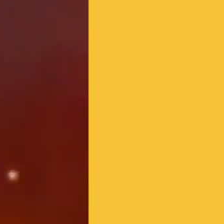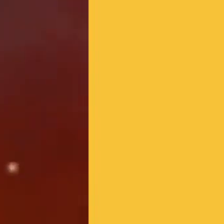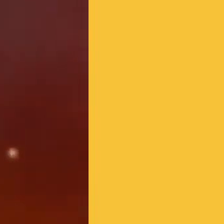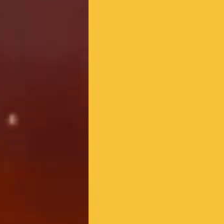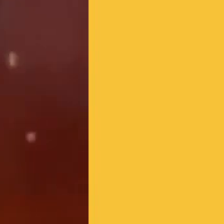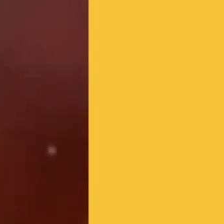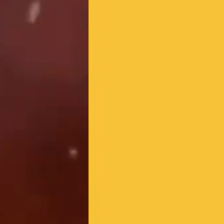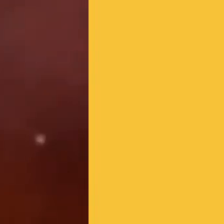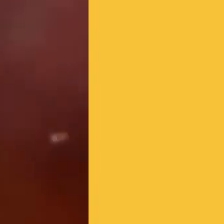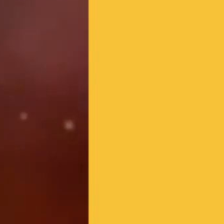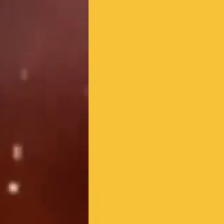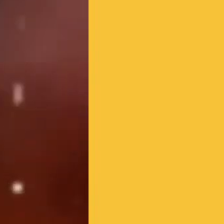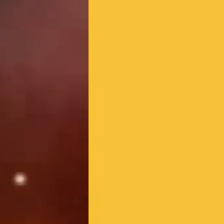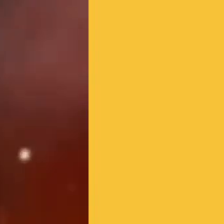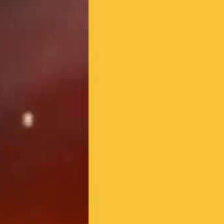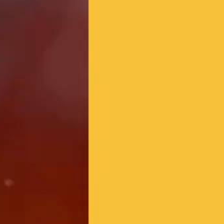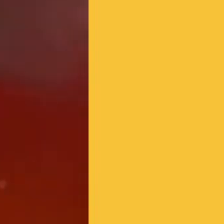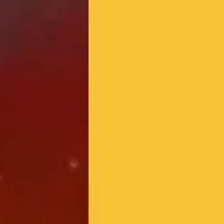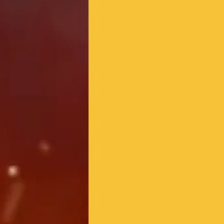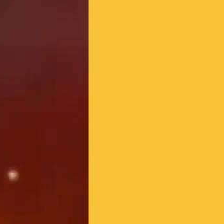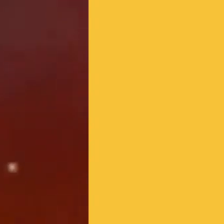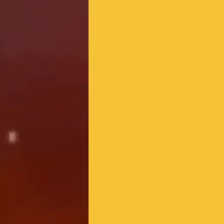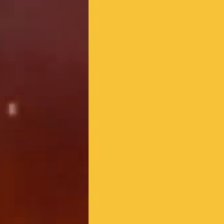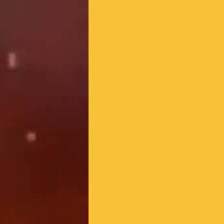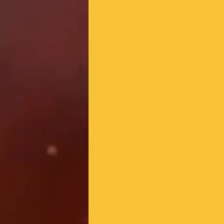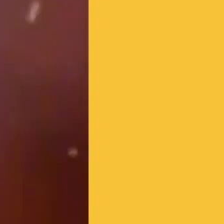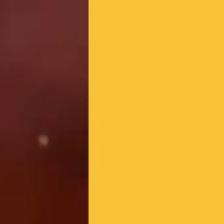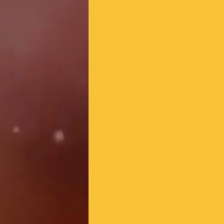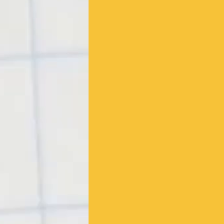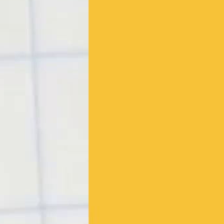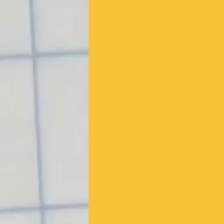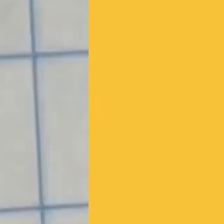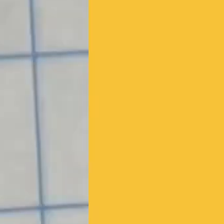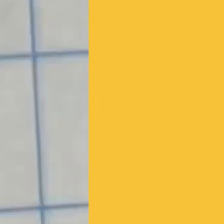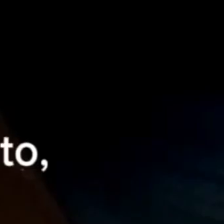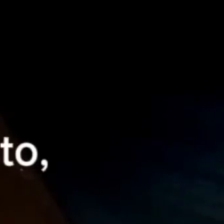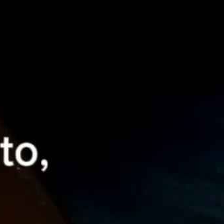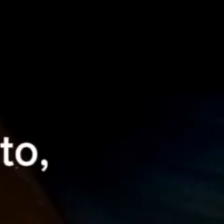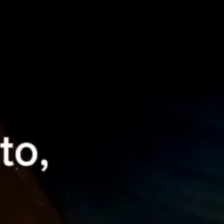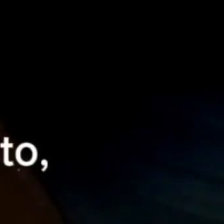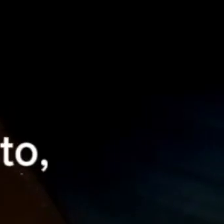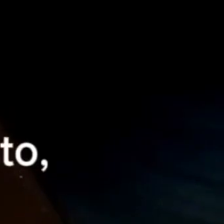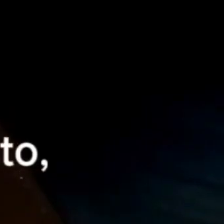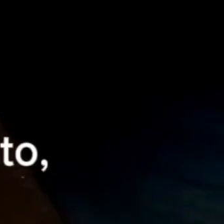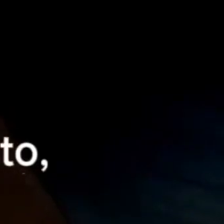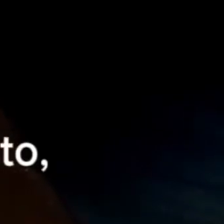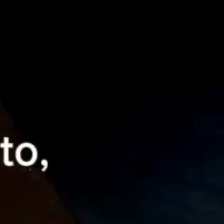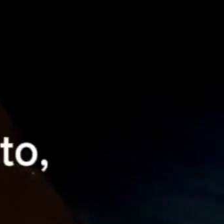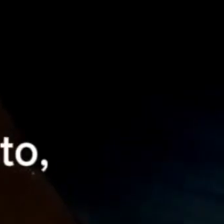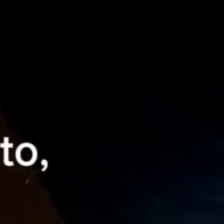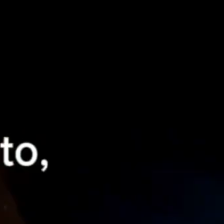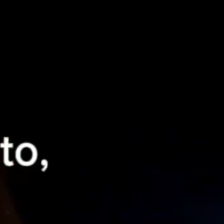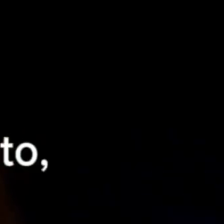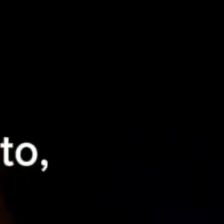Se anunciaron los resultados de la 10ª edición del Concurso Nacional de Crecimiento de Cristales. Esta iniciativa fue creada